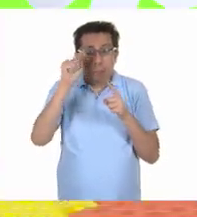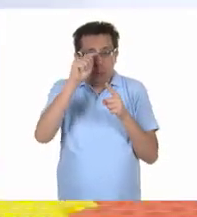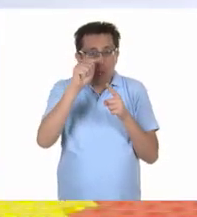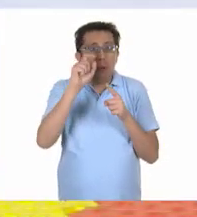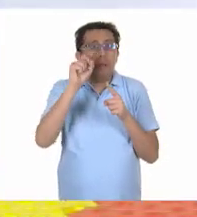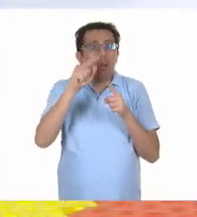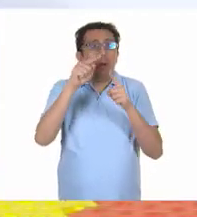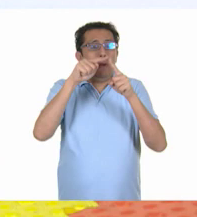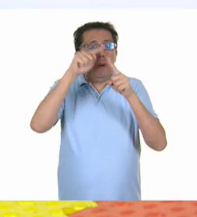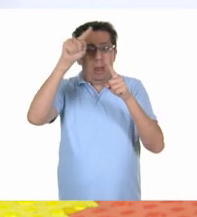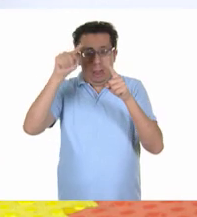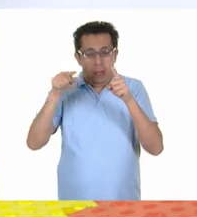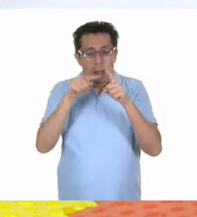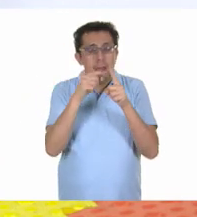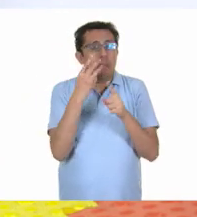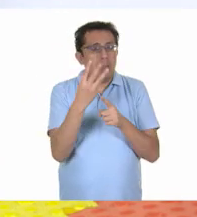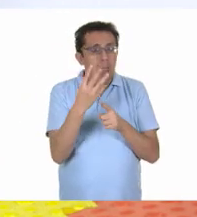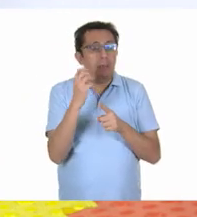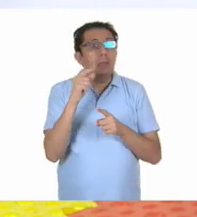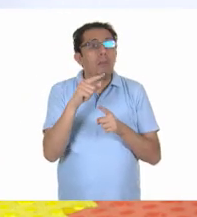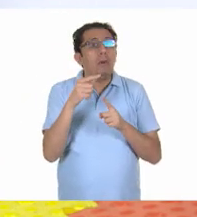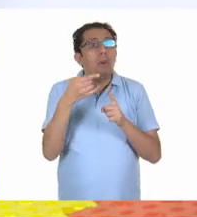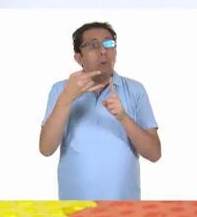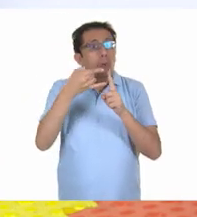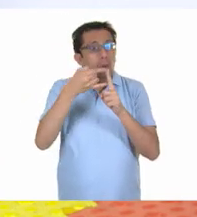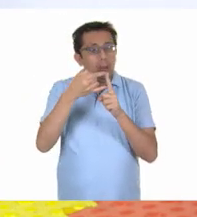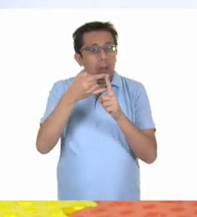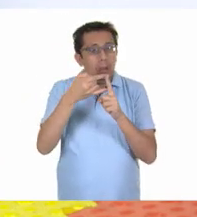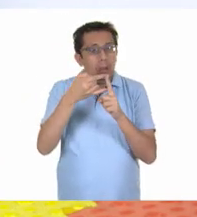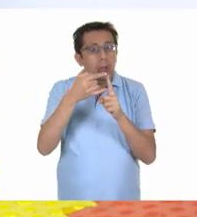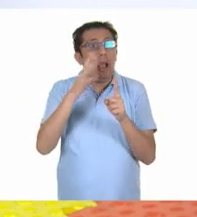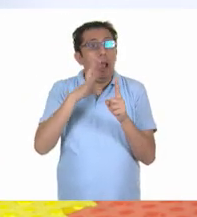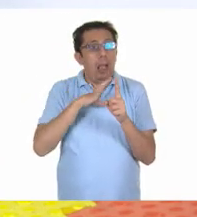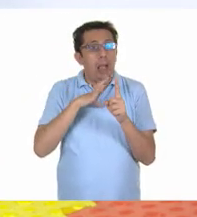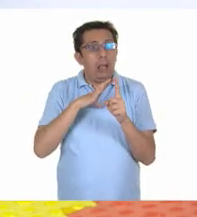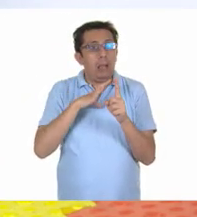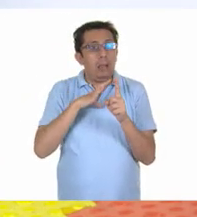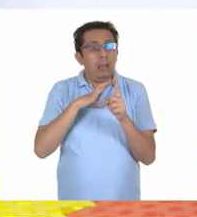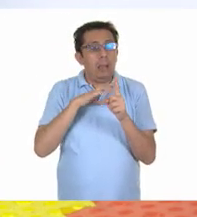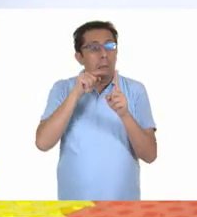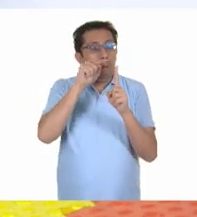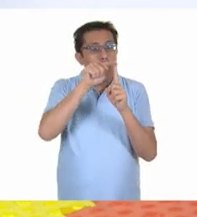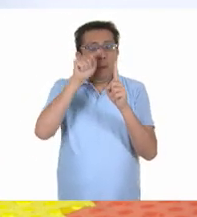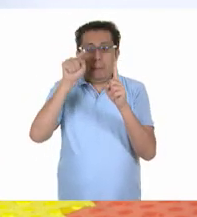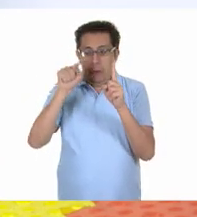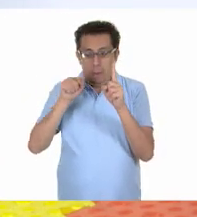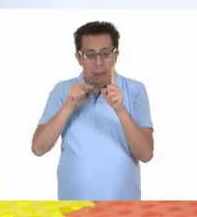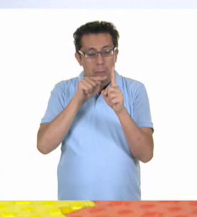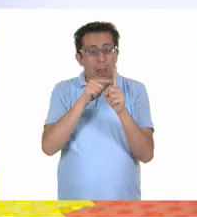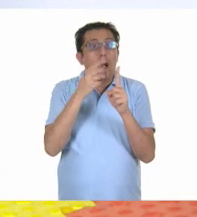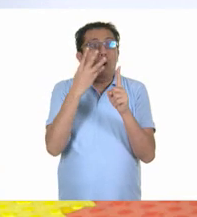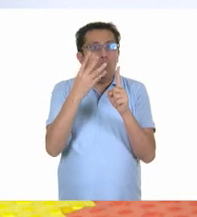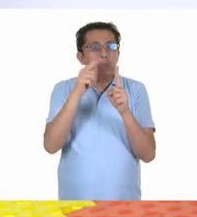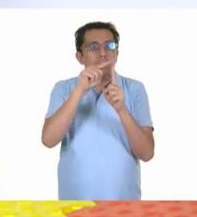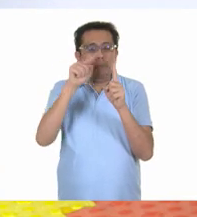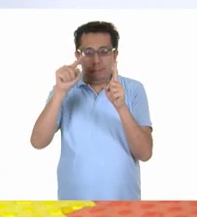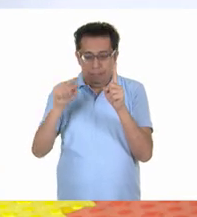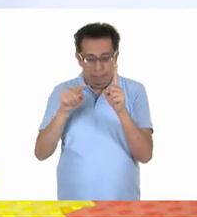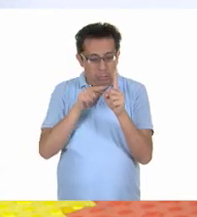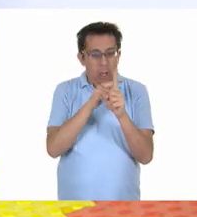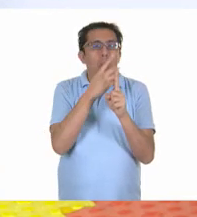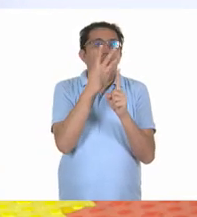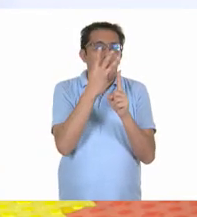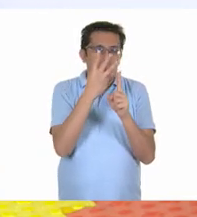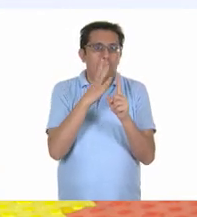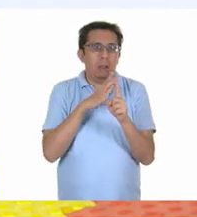vértices y tres lados o aristas. Y también utilizamos cuadrados. Los cuadrados tienen cuatro